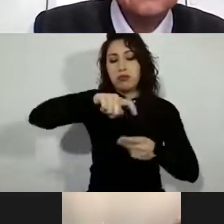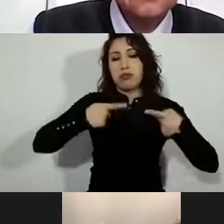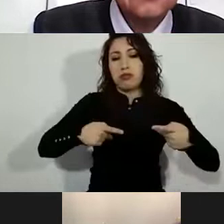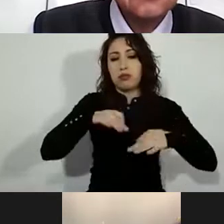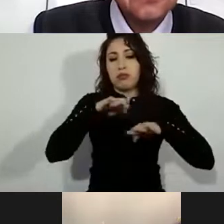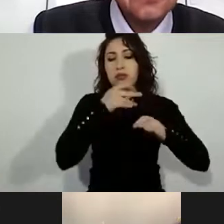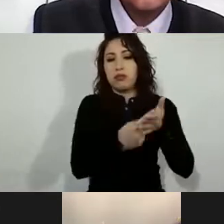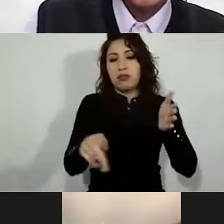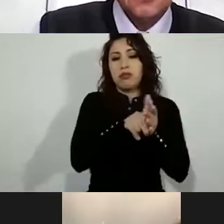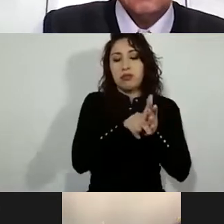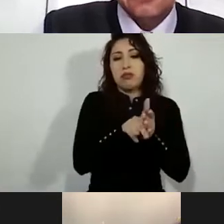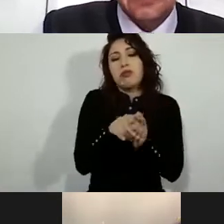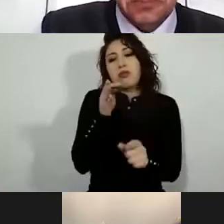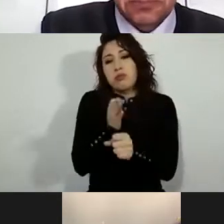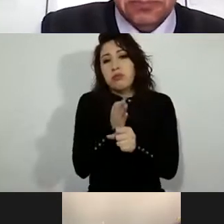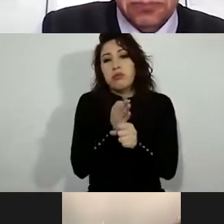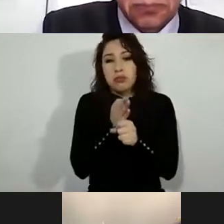ya,